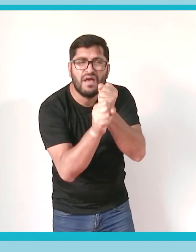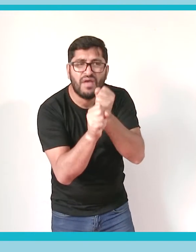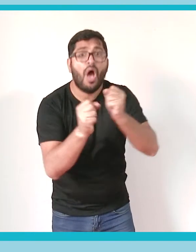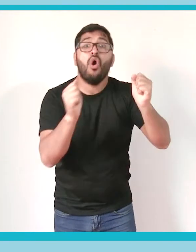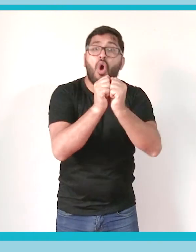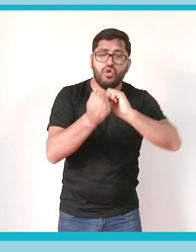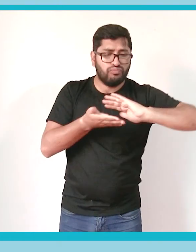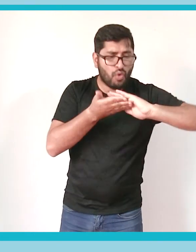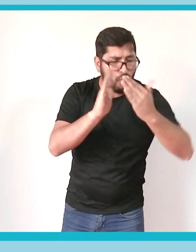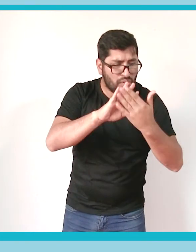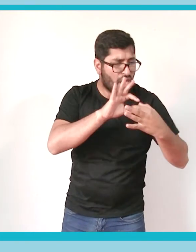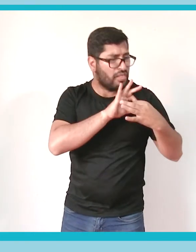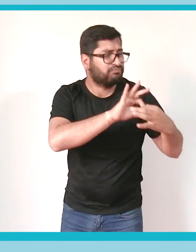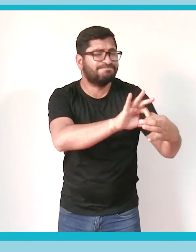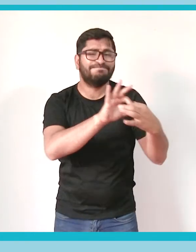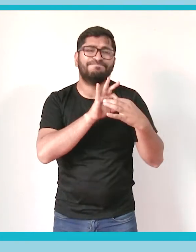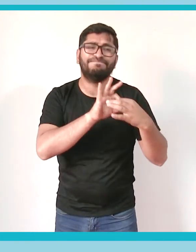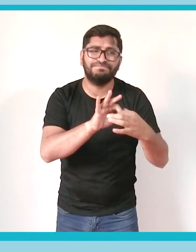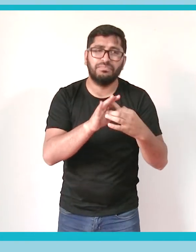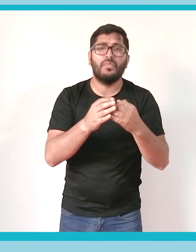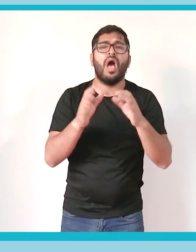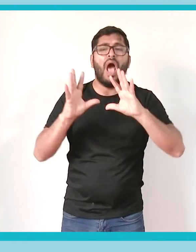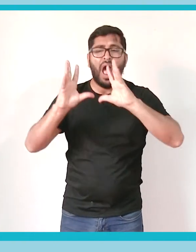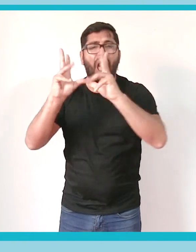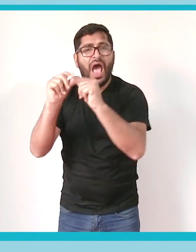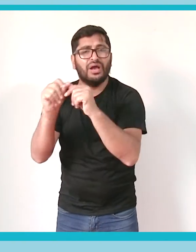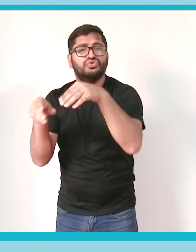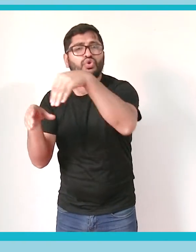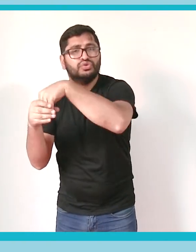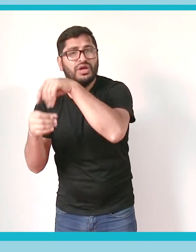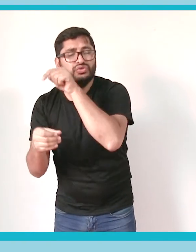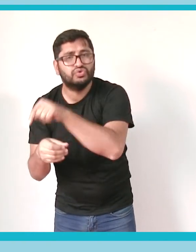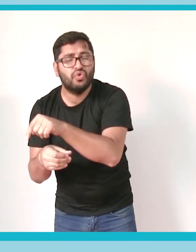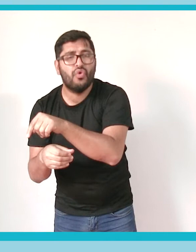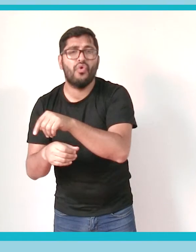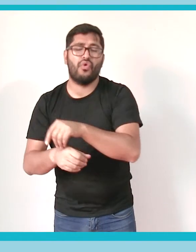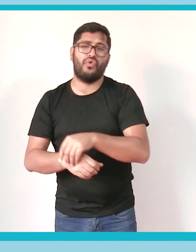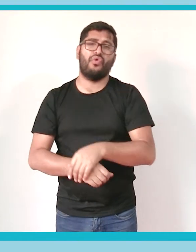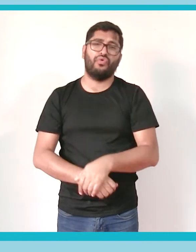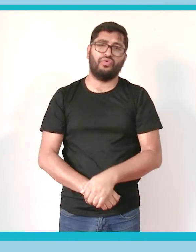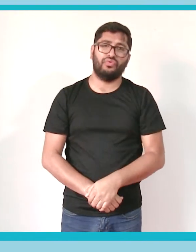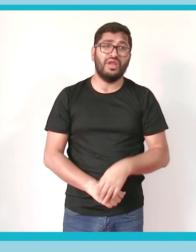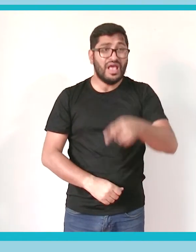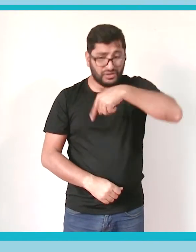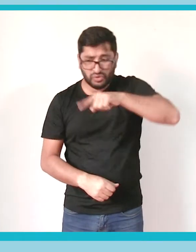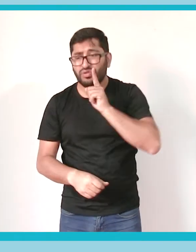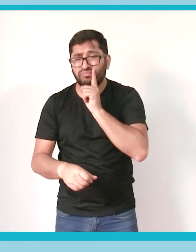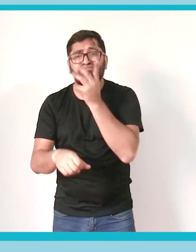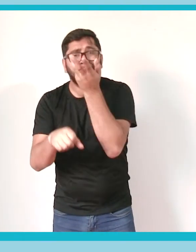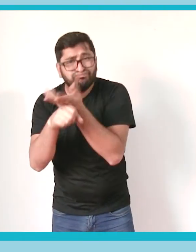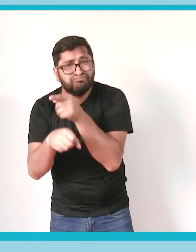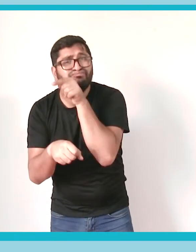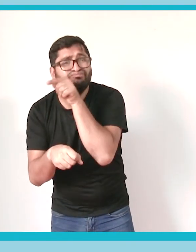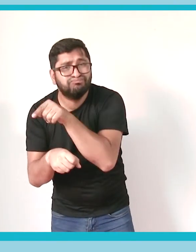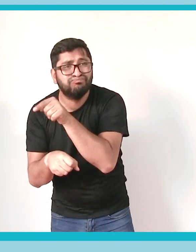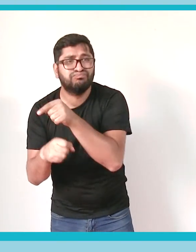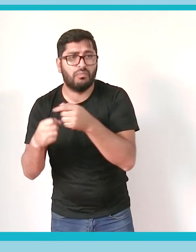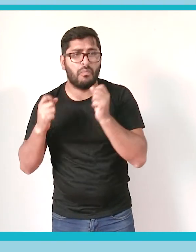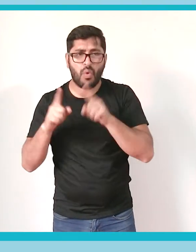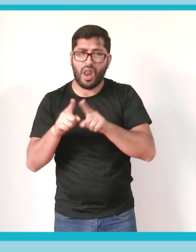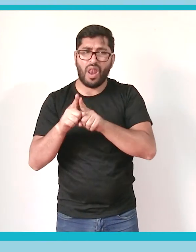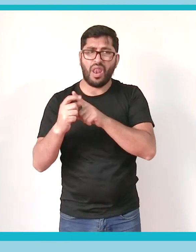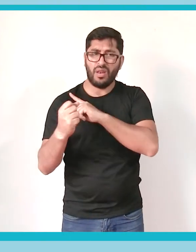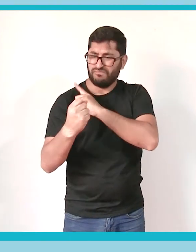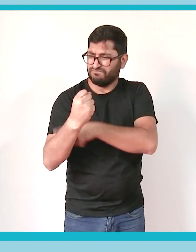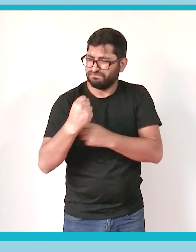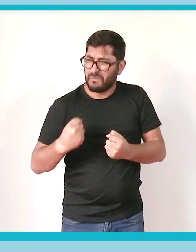Lamien, hay que trabajar con las comunidades o con las organizaciones. En este caso, por ejemplo, nosotros tenemos